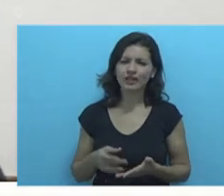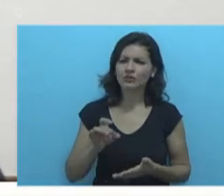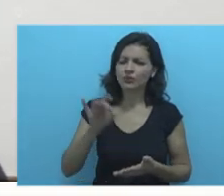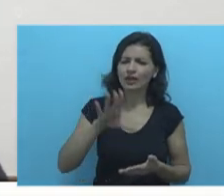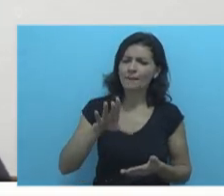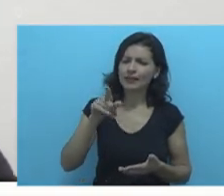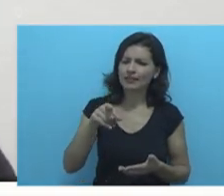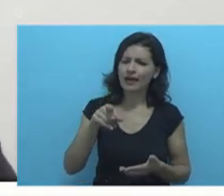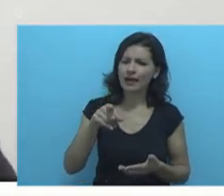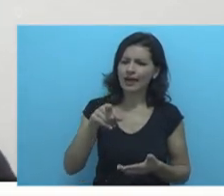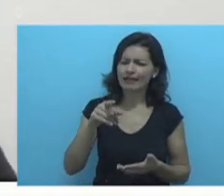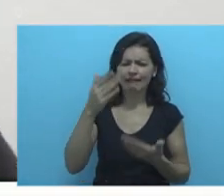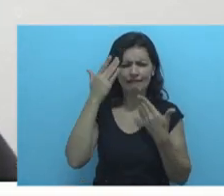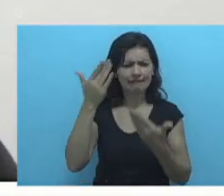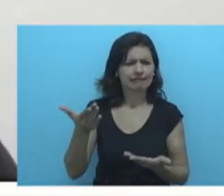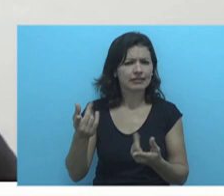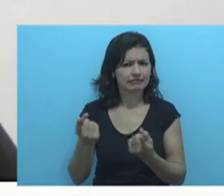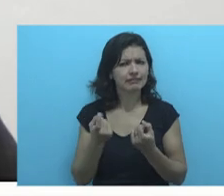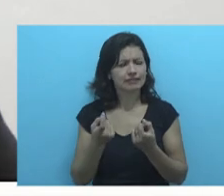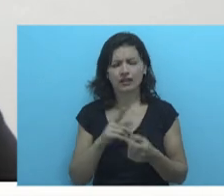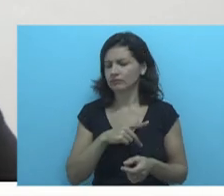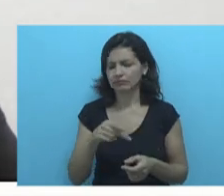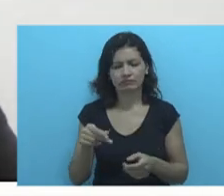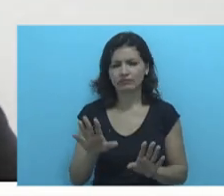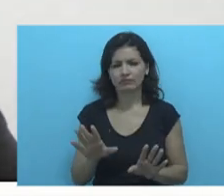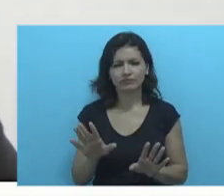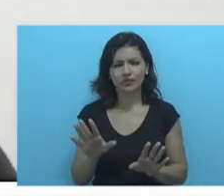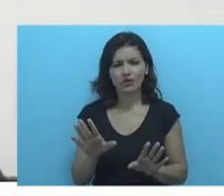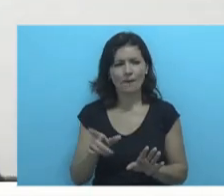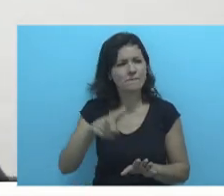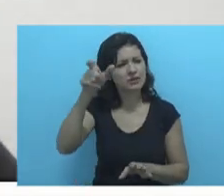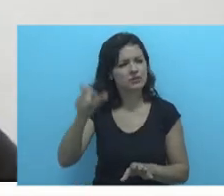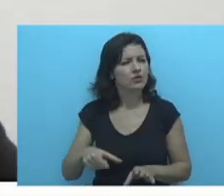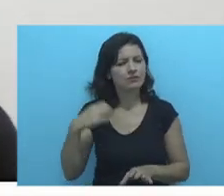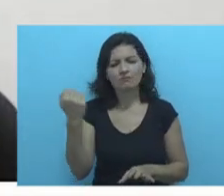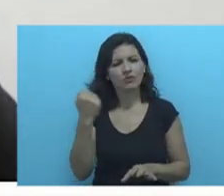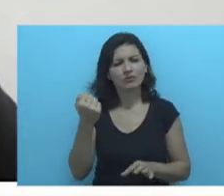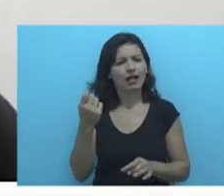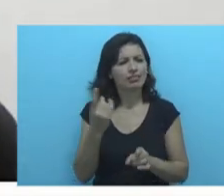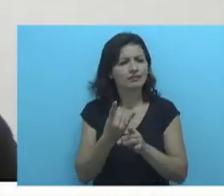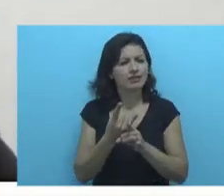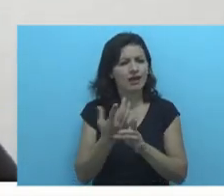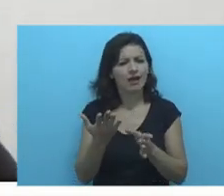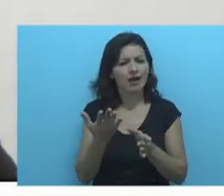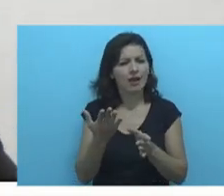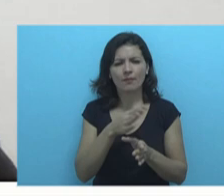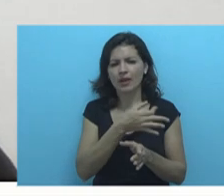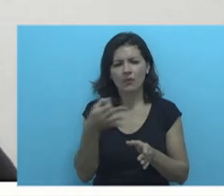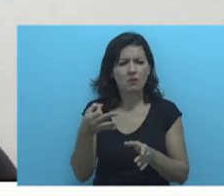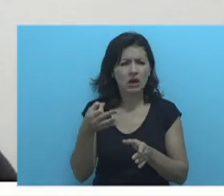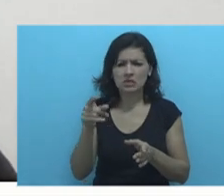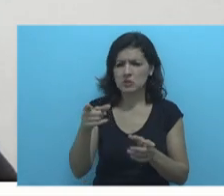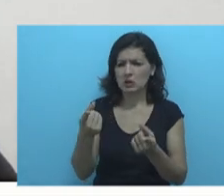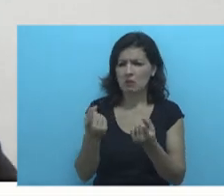no es Miguel Lipsi quien precisa de estos homenajes. Pasa siempre con los grandes hombres. No son ellos quienes precisan de que nosotros les hagamos